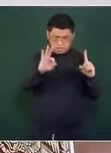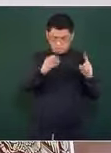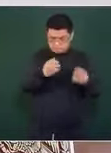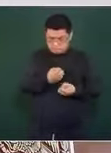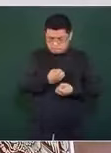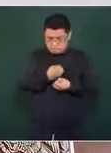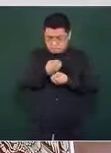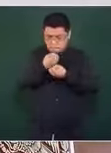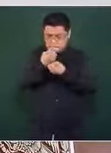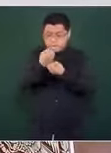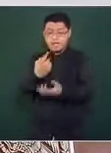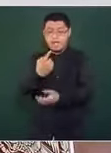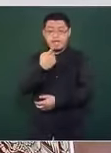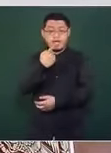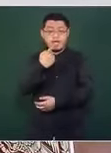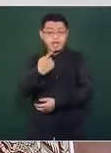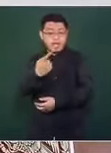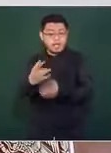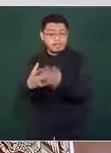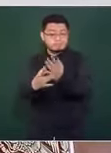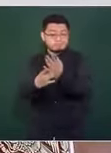expresar, probar